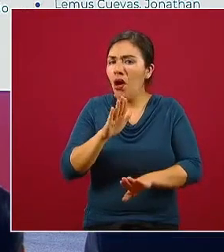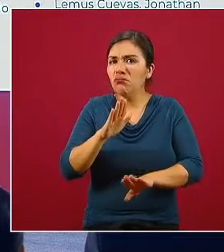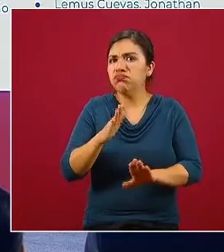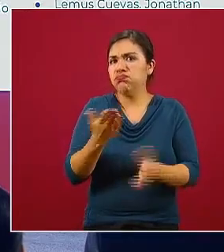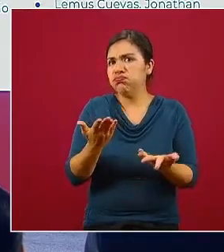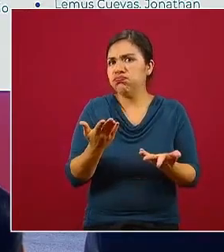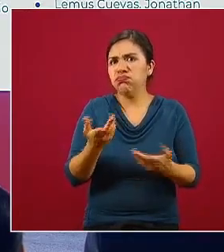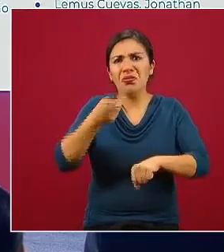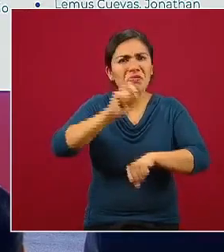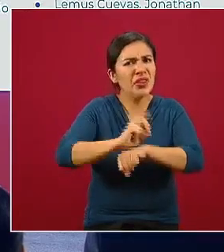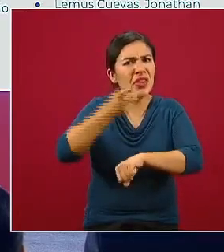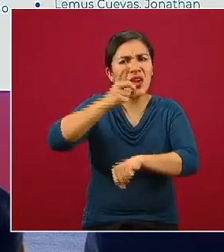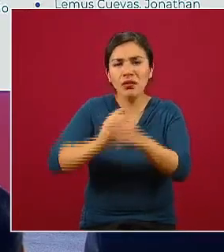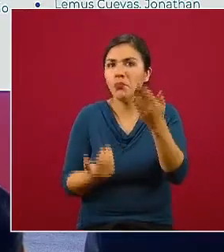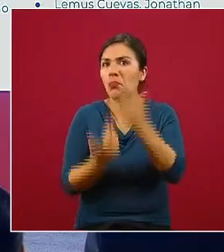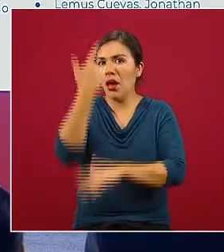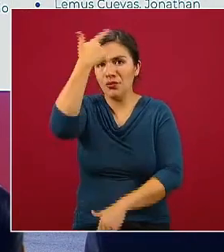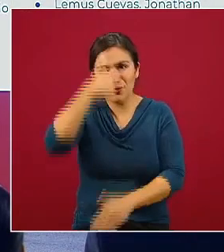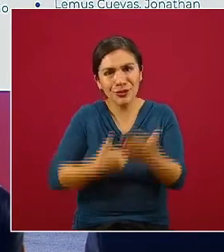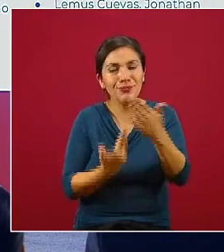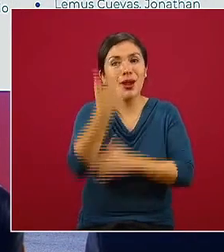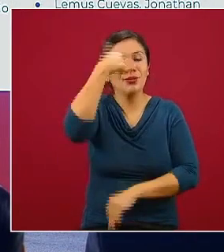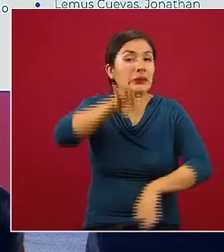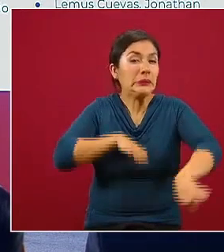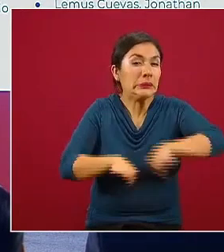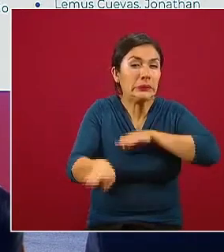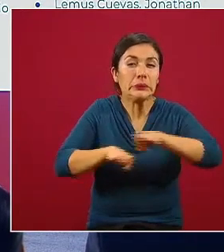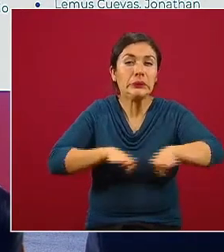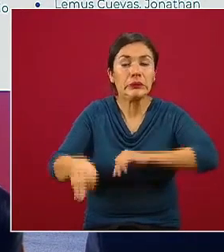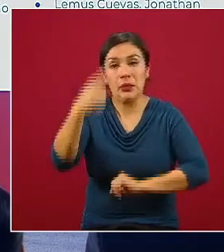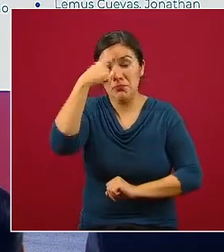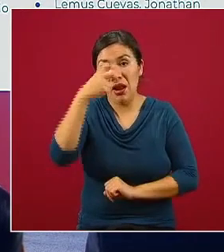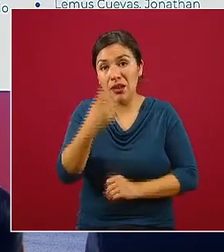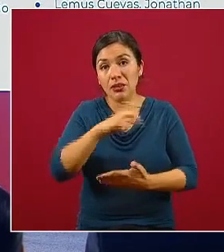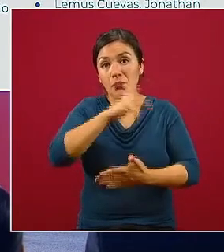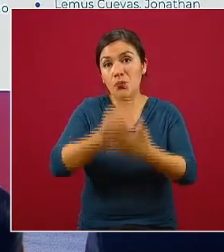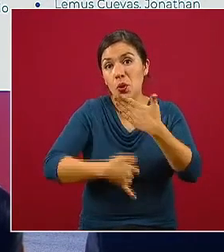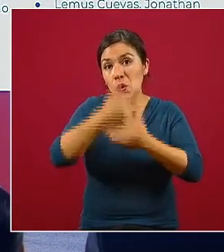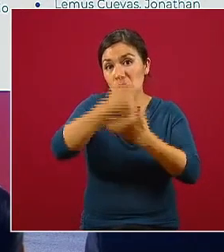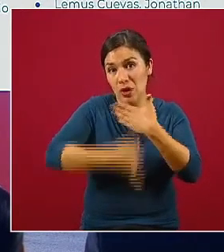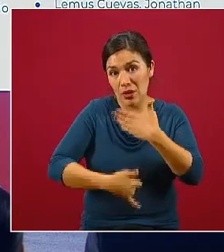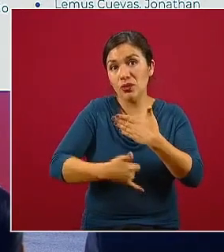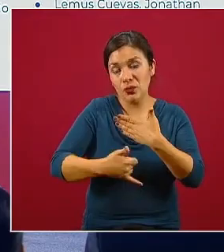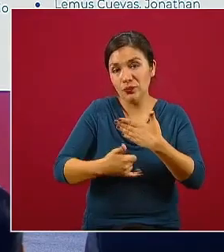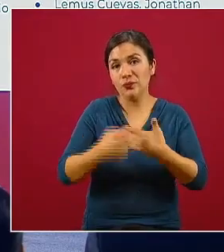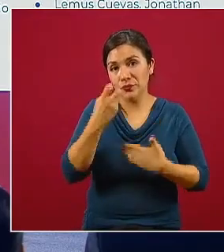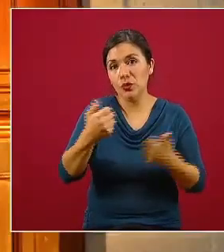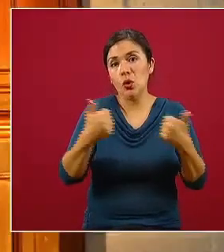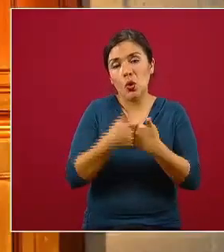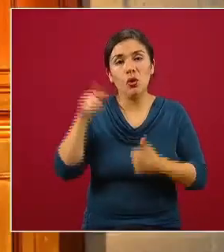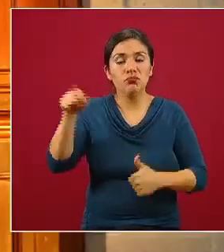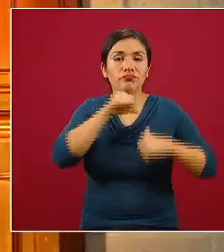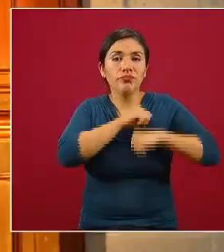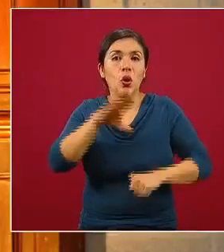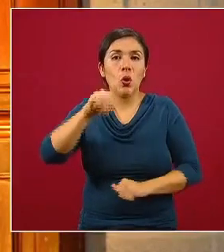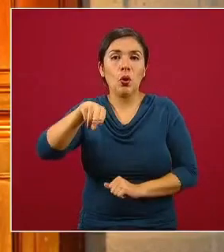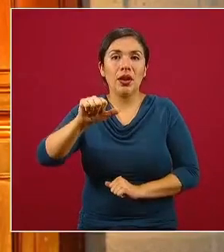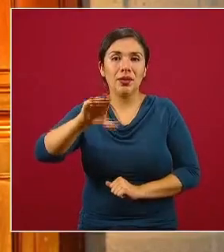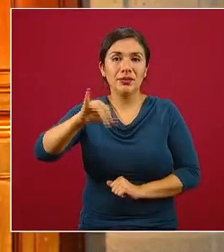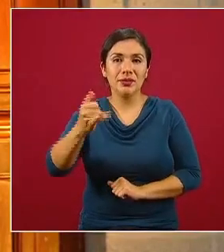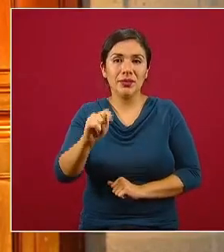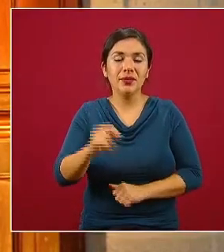prácticamente pues día y noche muchas veces trabajando para este proyecto articulado por CONACYT. La que sigue, por